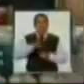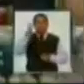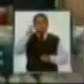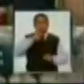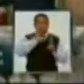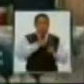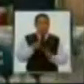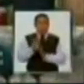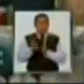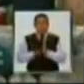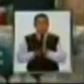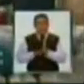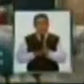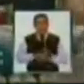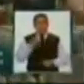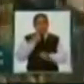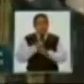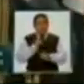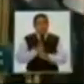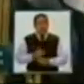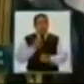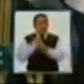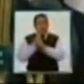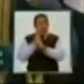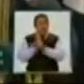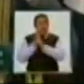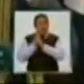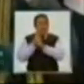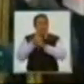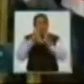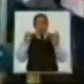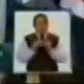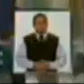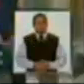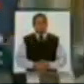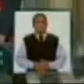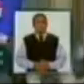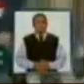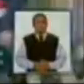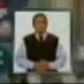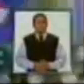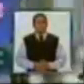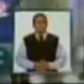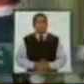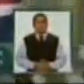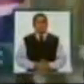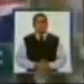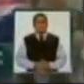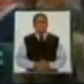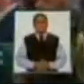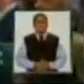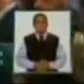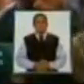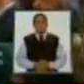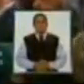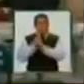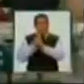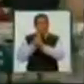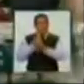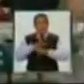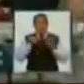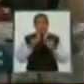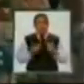y también en el otro caso están pasando civiles. Entonces, se mantiene la